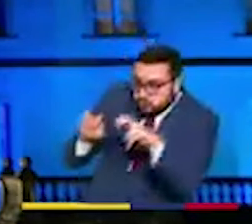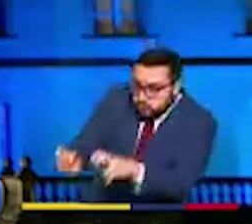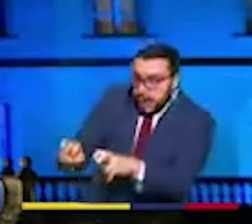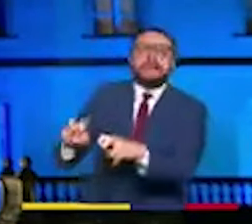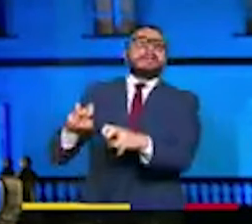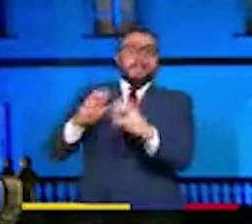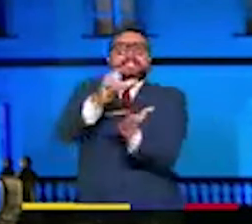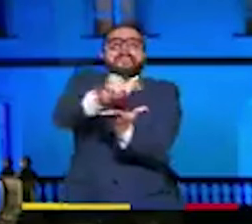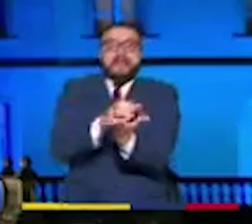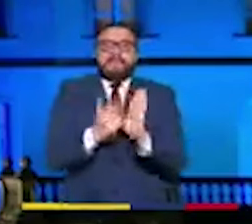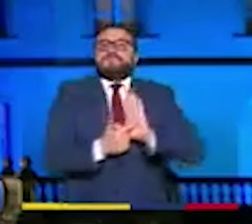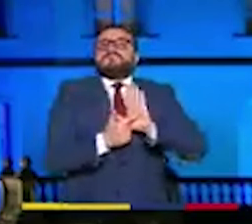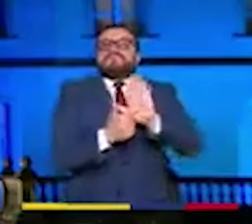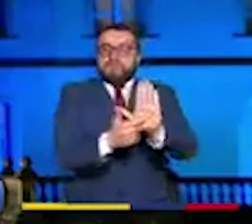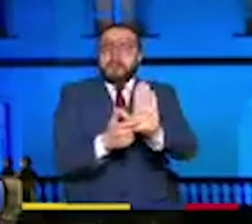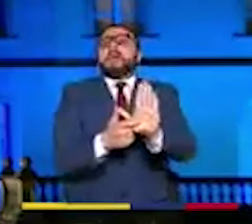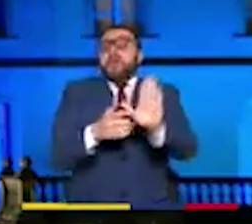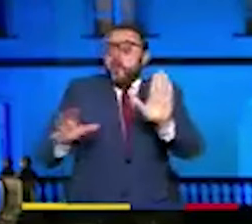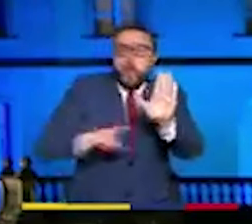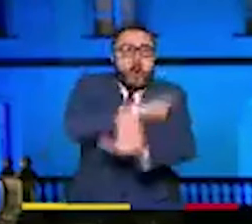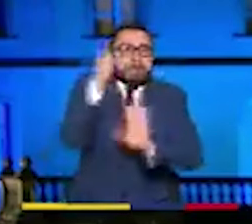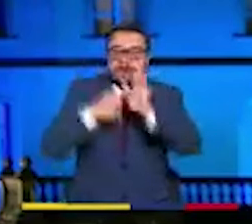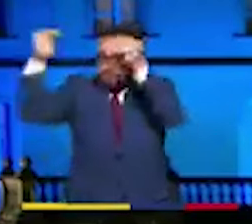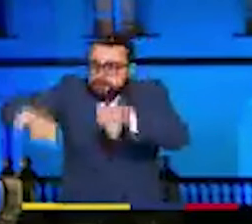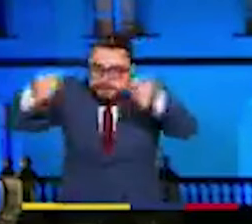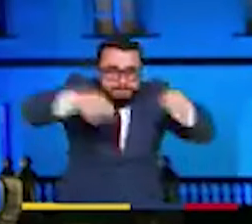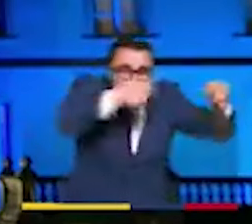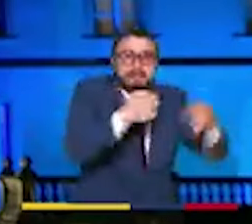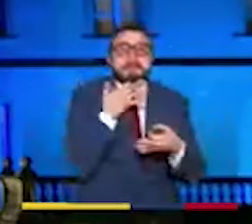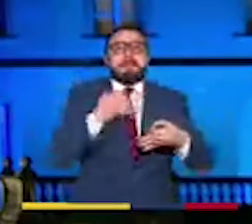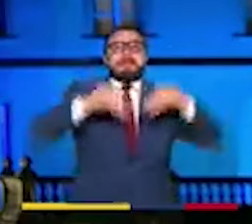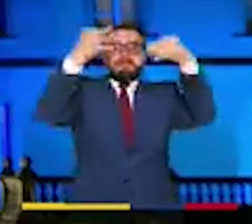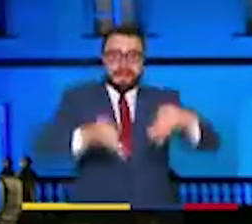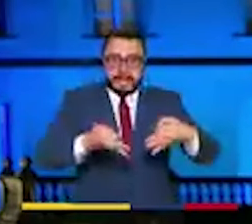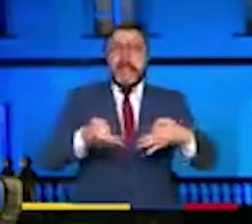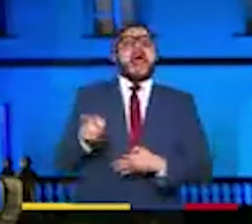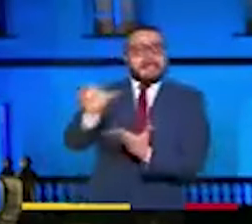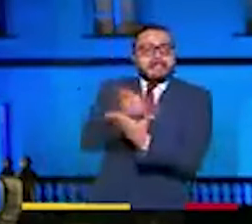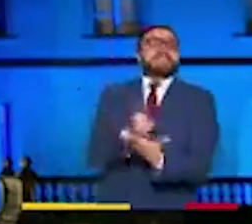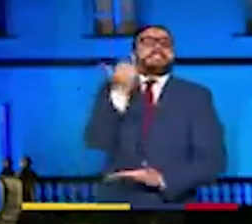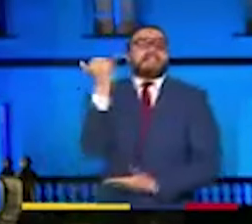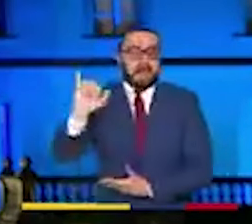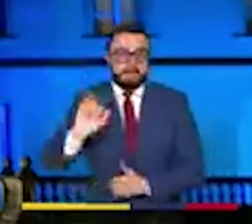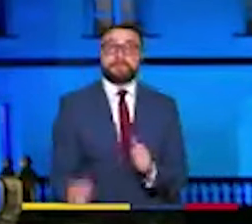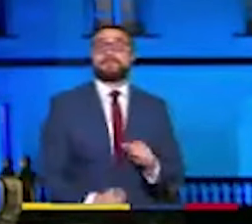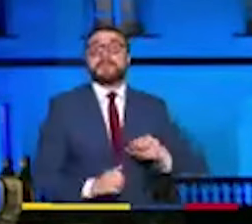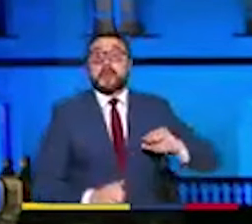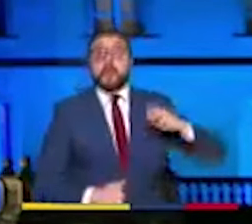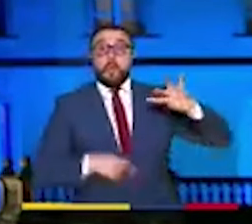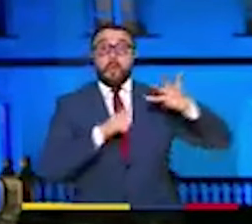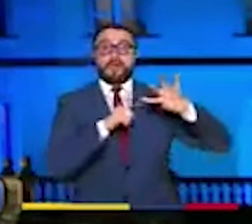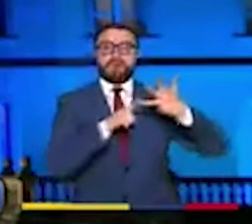campaña la veracidad de todas las cuentas que presentamos. 4. Los magistrados